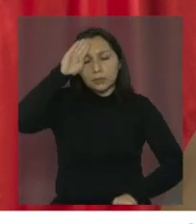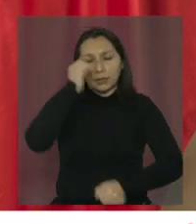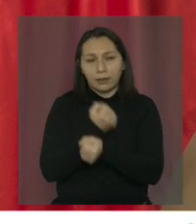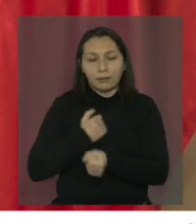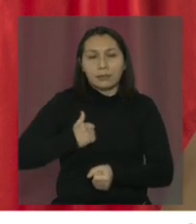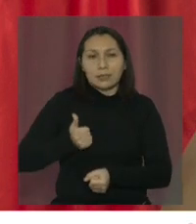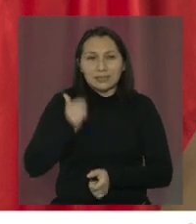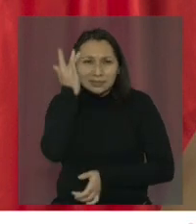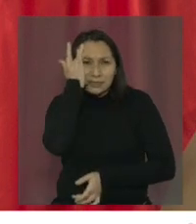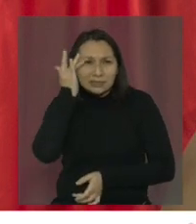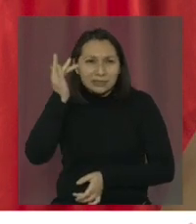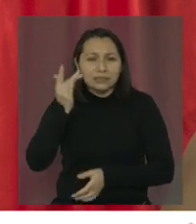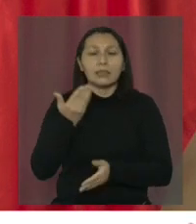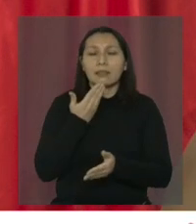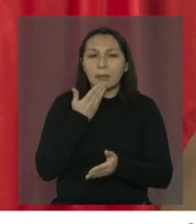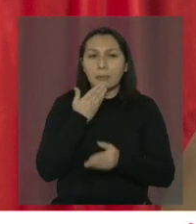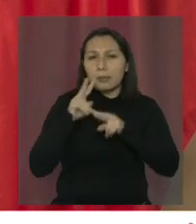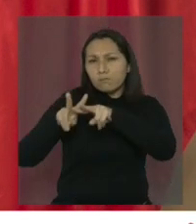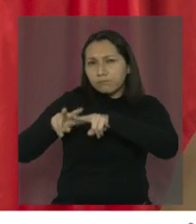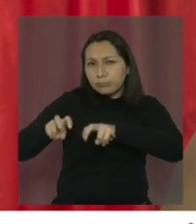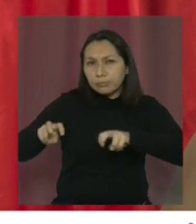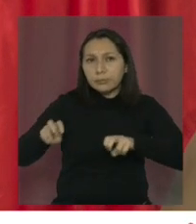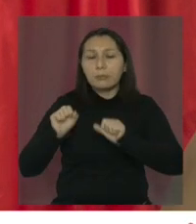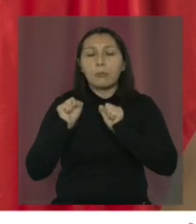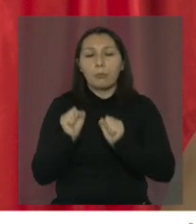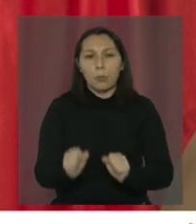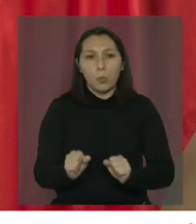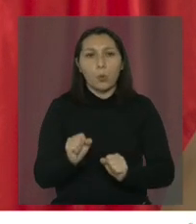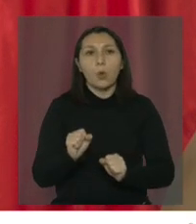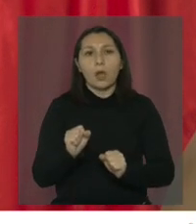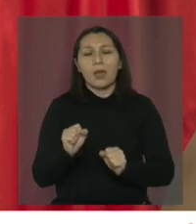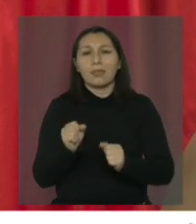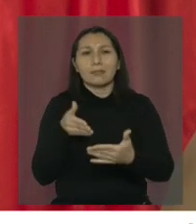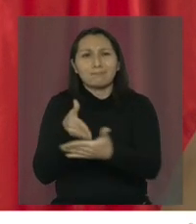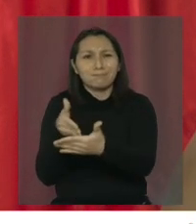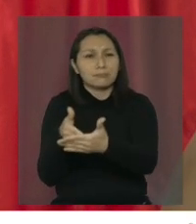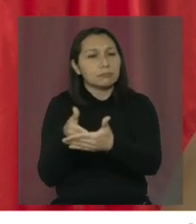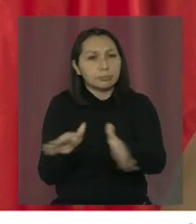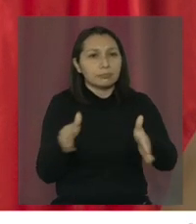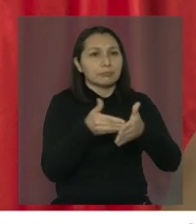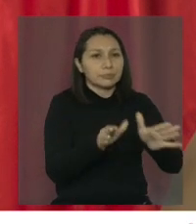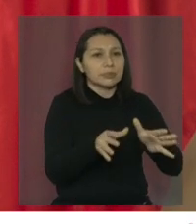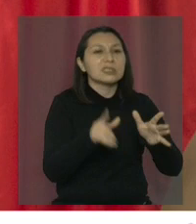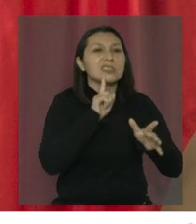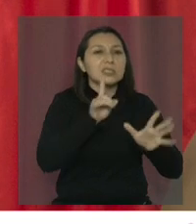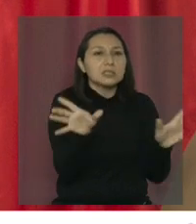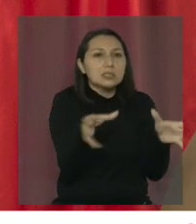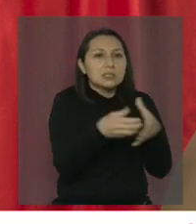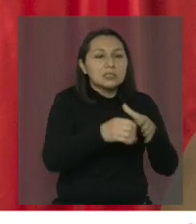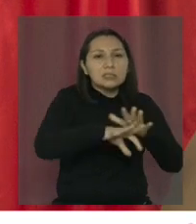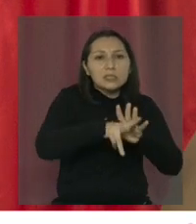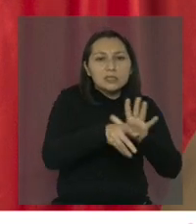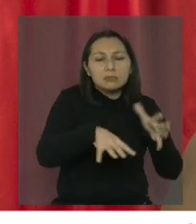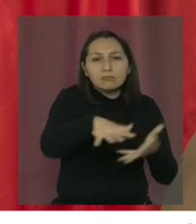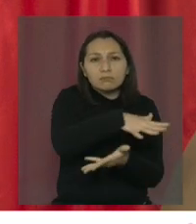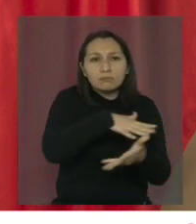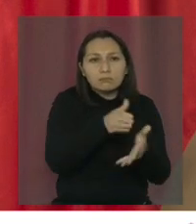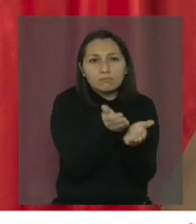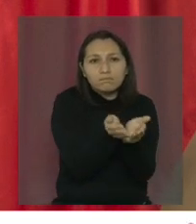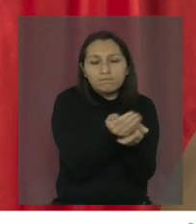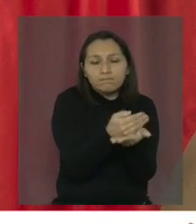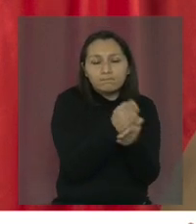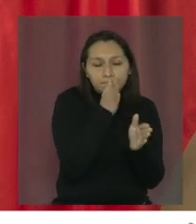la parte de inteligencia investigativa para poder ir destrabando a las bandas de crimen organizado ya hemos tenido buenos